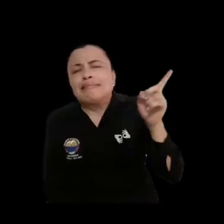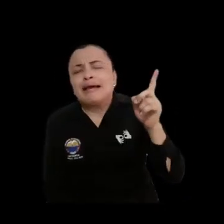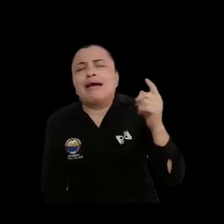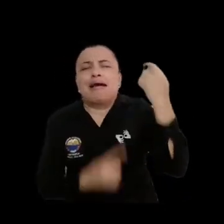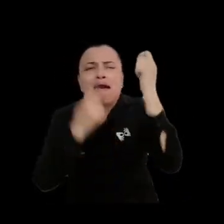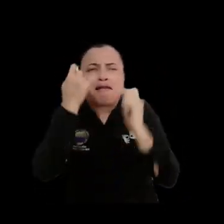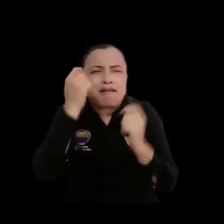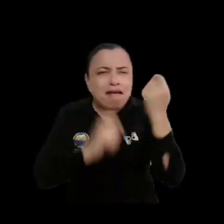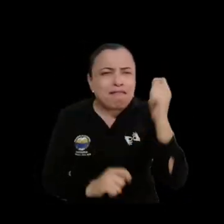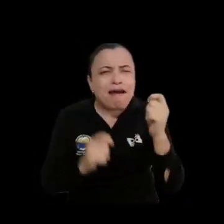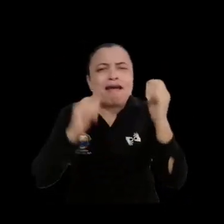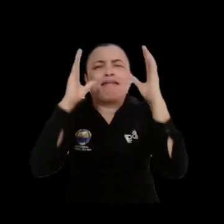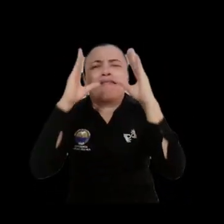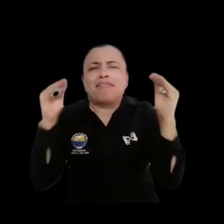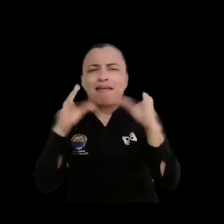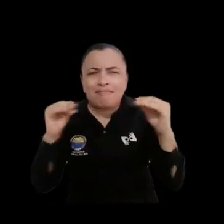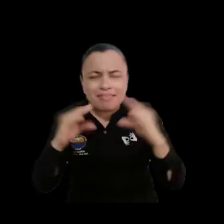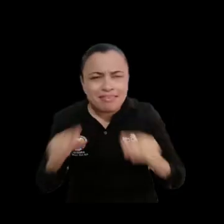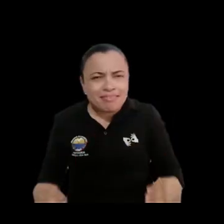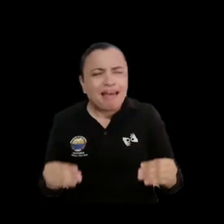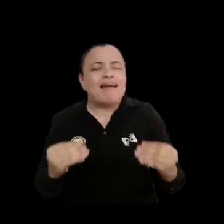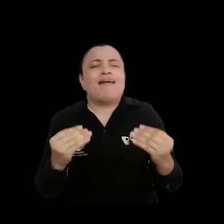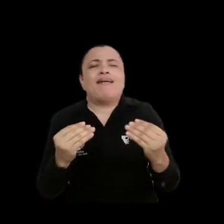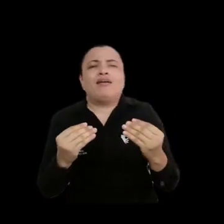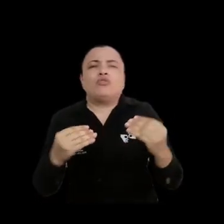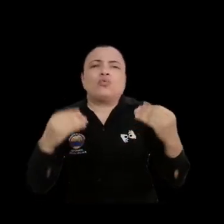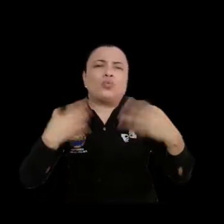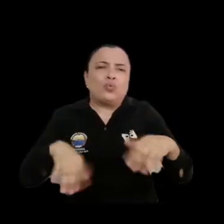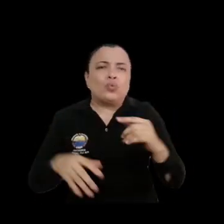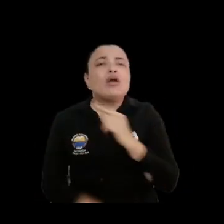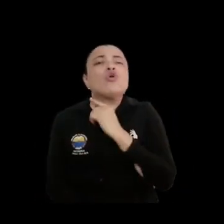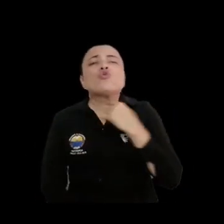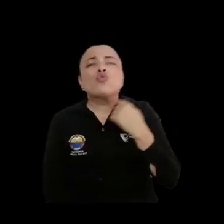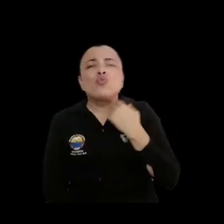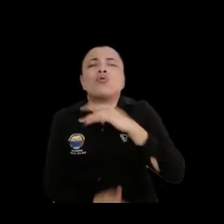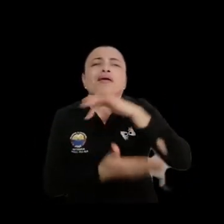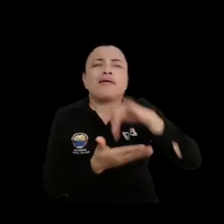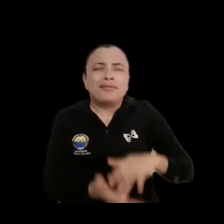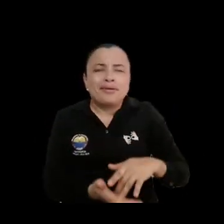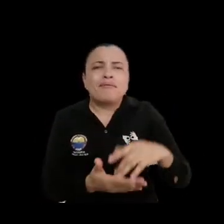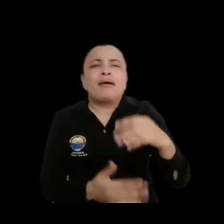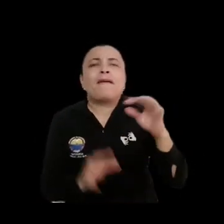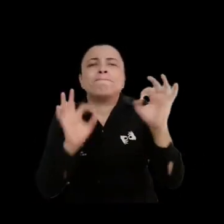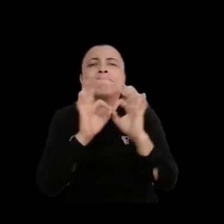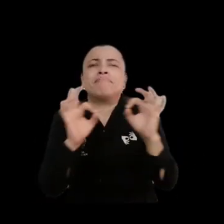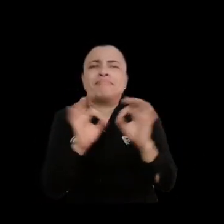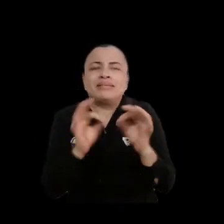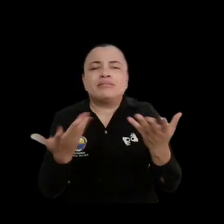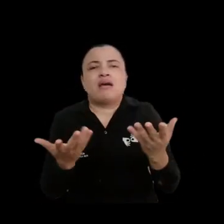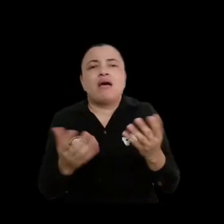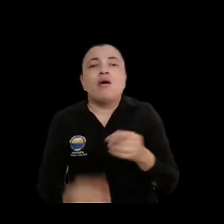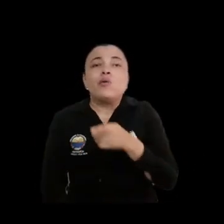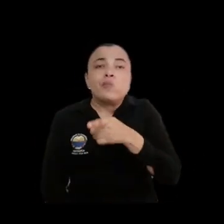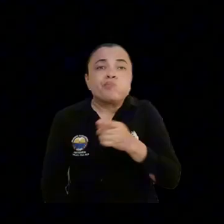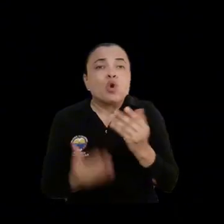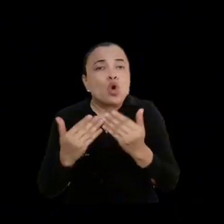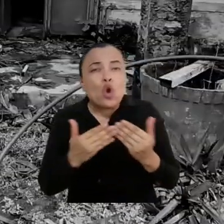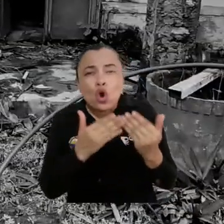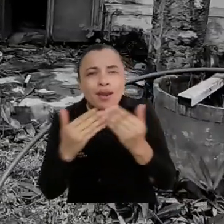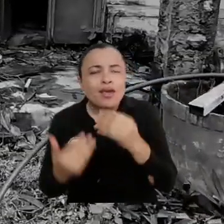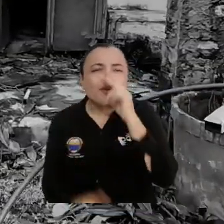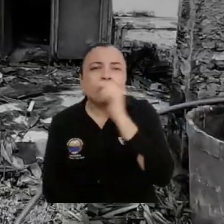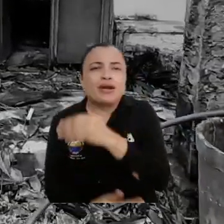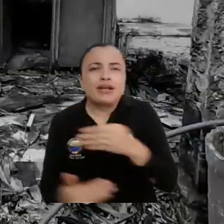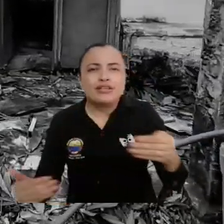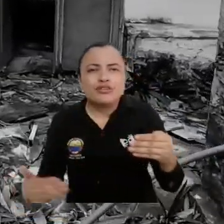celebraba Navidad. Eso, subía el cura, hacía misa. Había una escuela para niños. Eso era hermoso, el